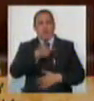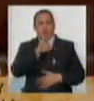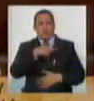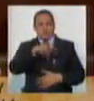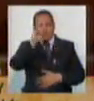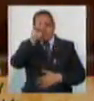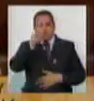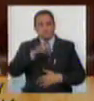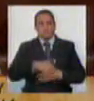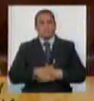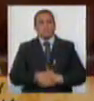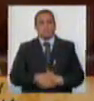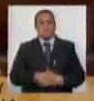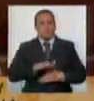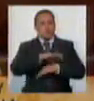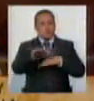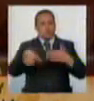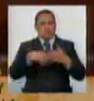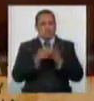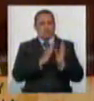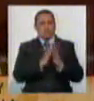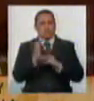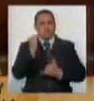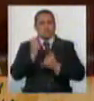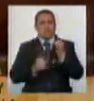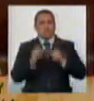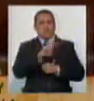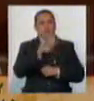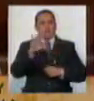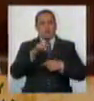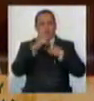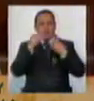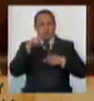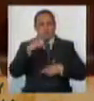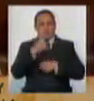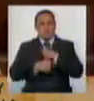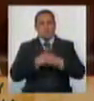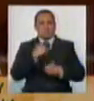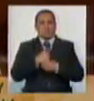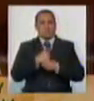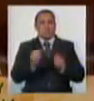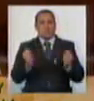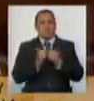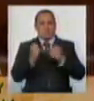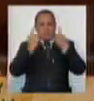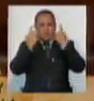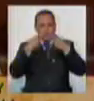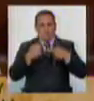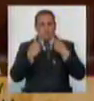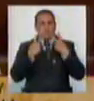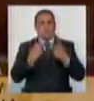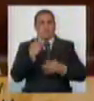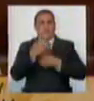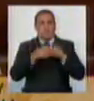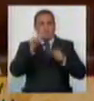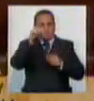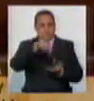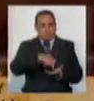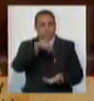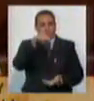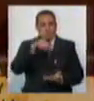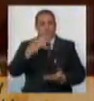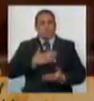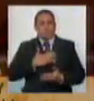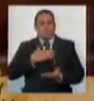peruanas. Todo este proceso culminó el 25 de marzo de este año, con el acuerdo para fijar coordenadas geográficas